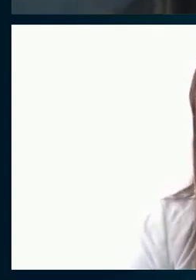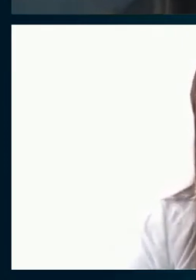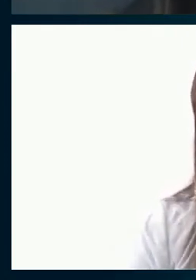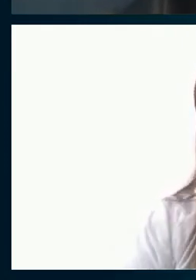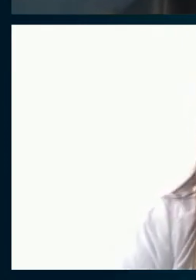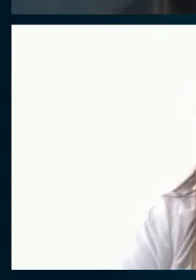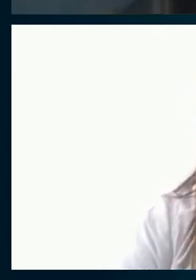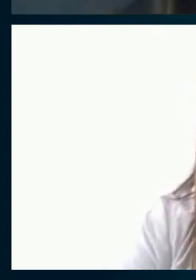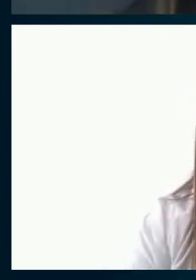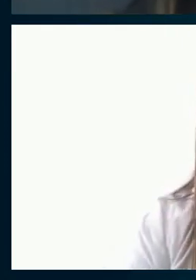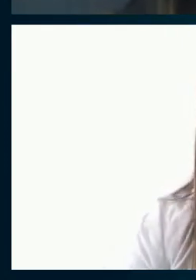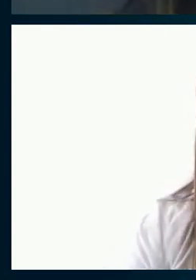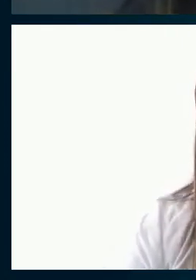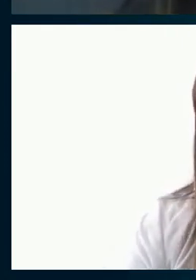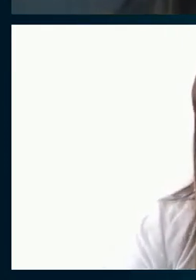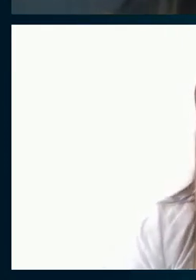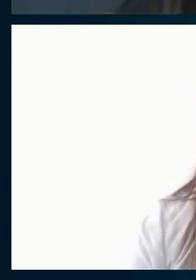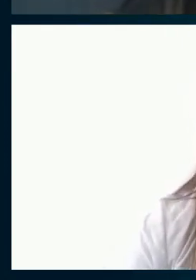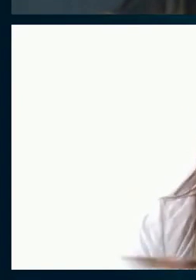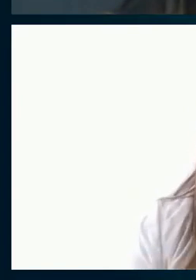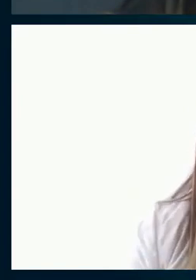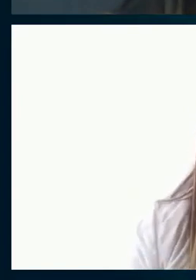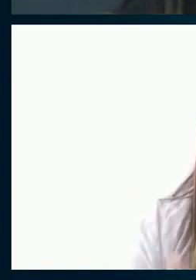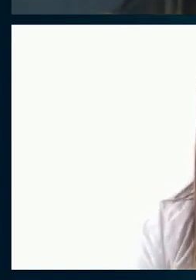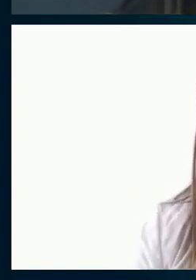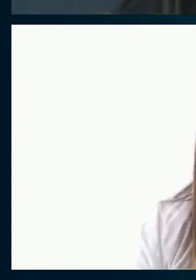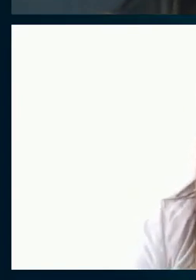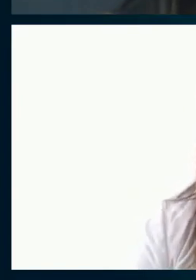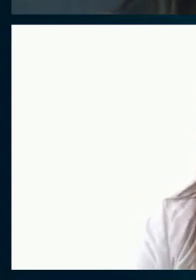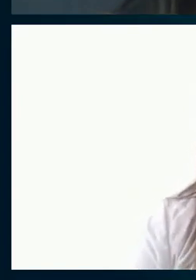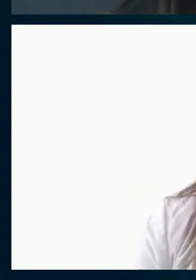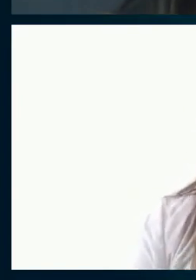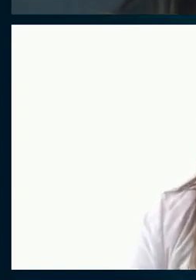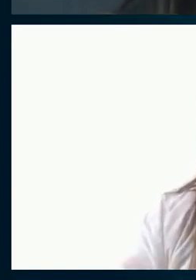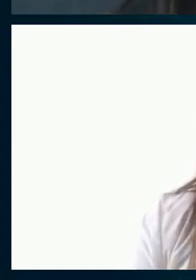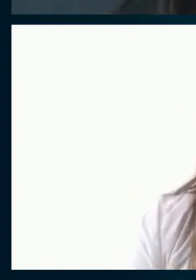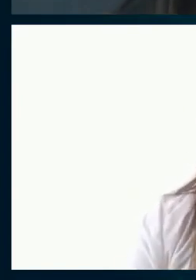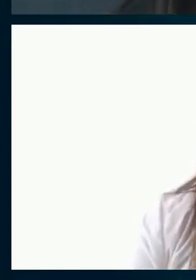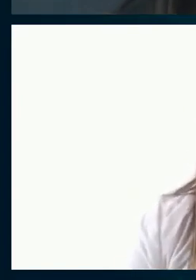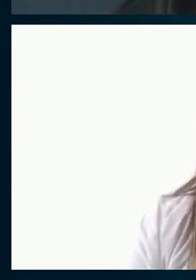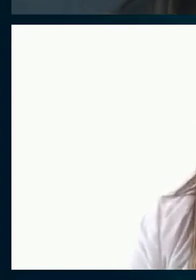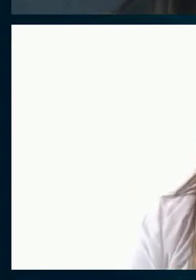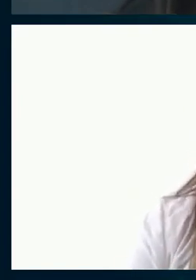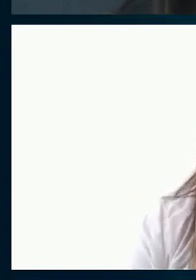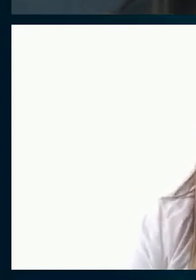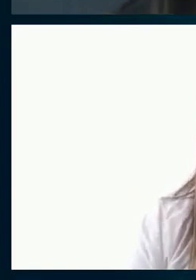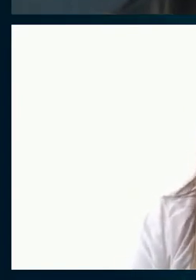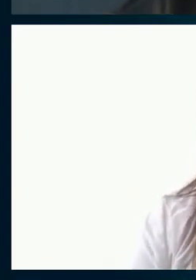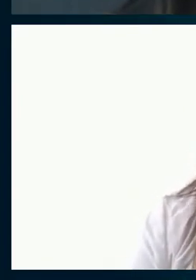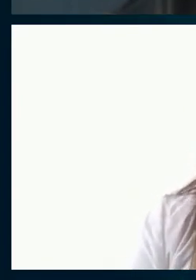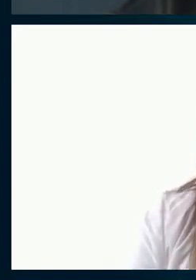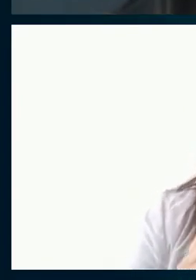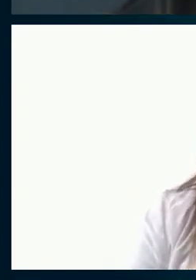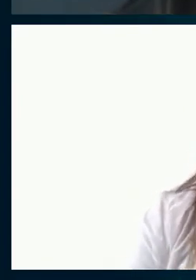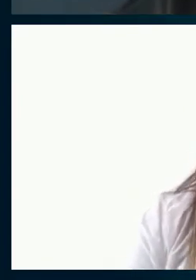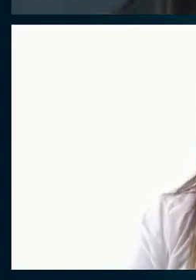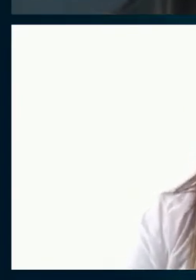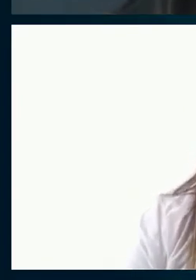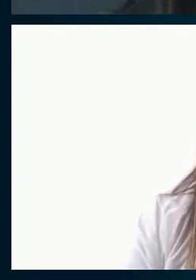entonces tocaría hacer una nueva estructura y volver a montar el chute. Hay unos chutes que